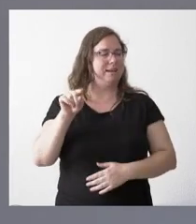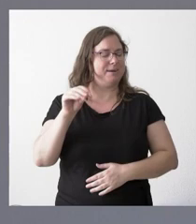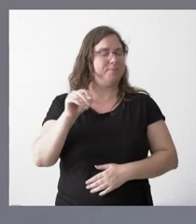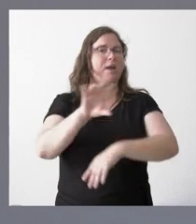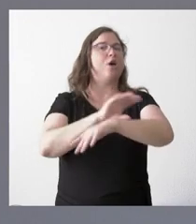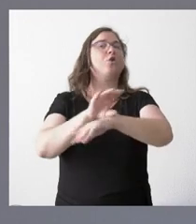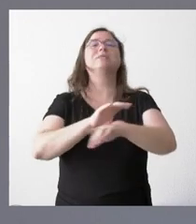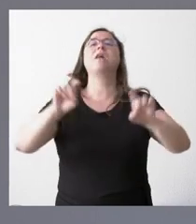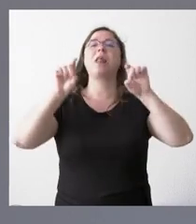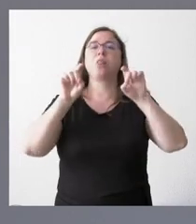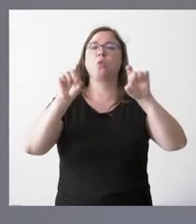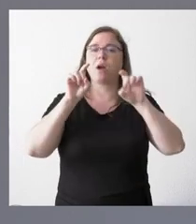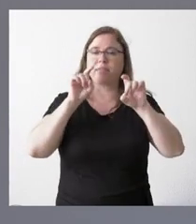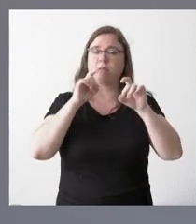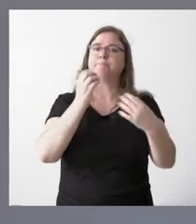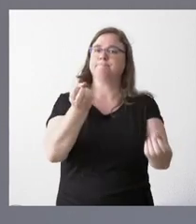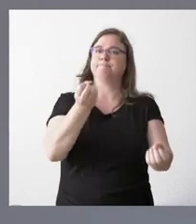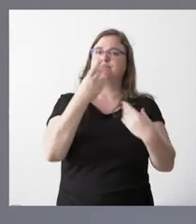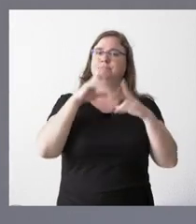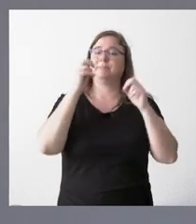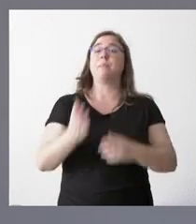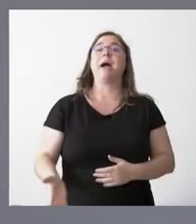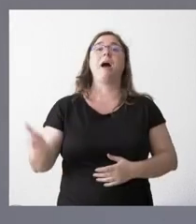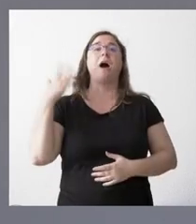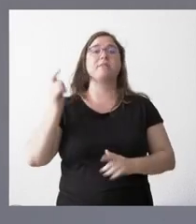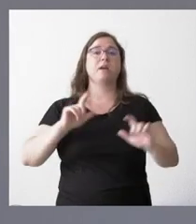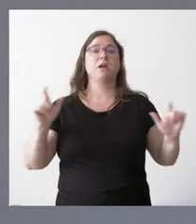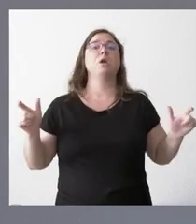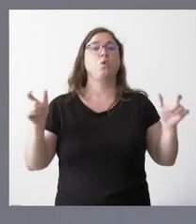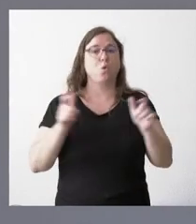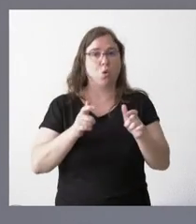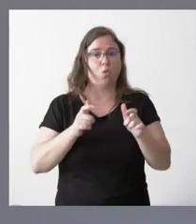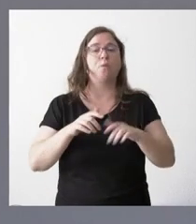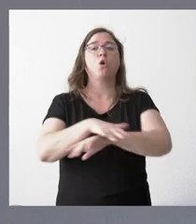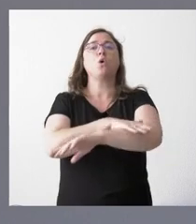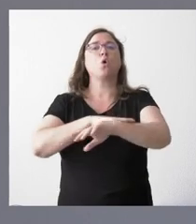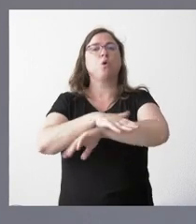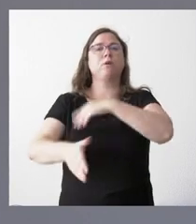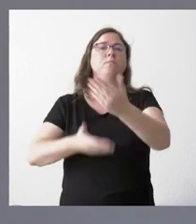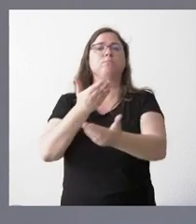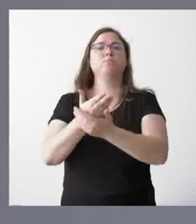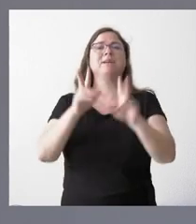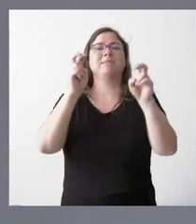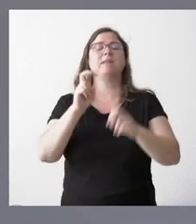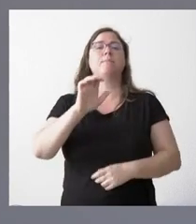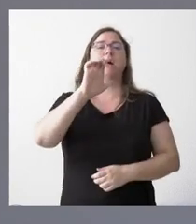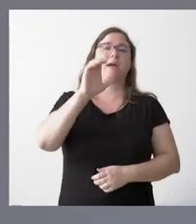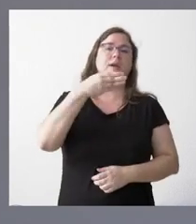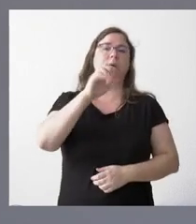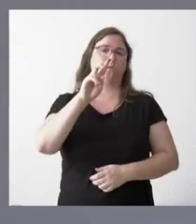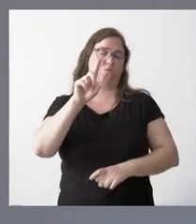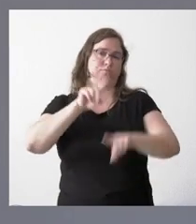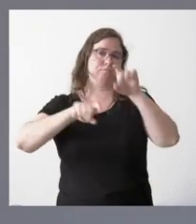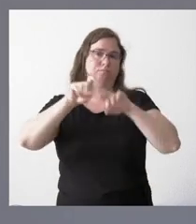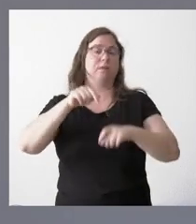Educación nos ha informado sobre la reunión de ayer en la que el Gobierno planteó la posición sobre la EBAU. Aquí nuestra posición